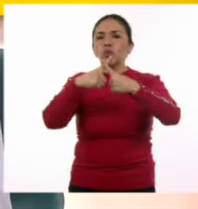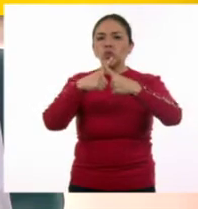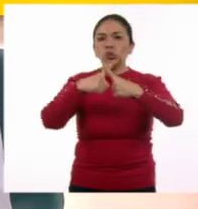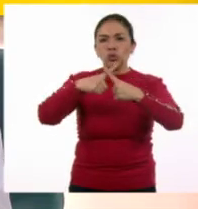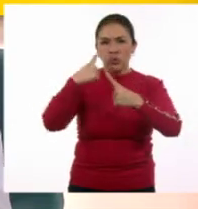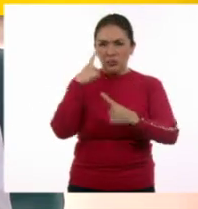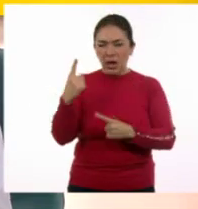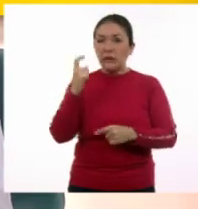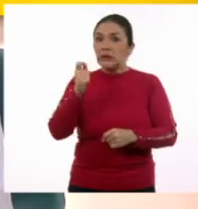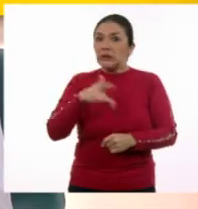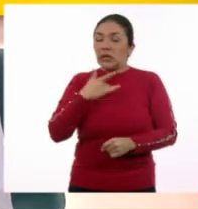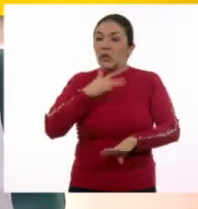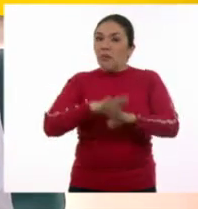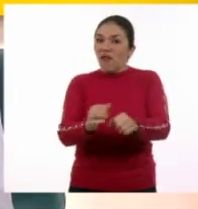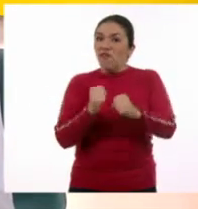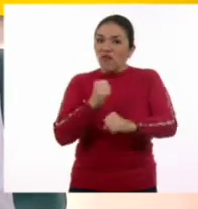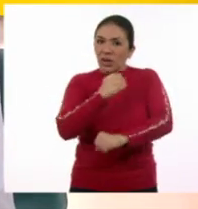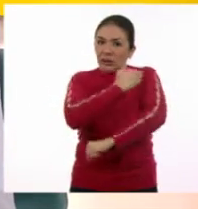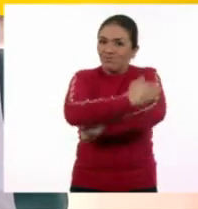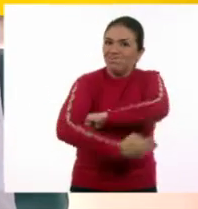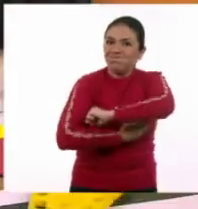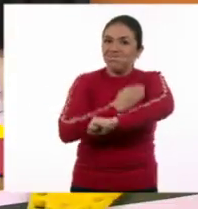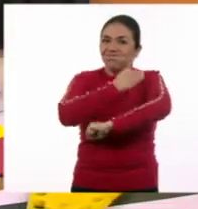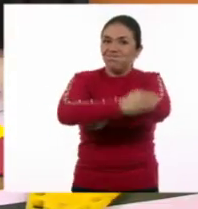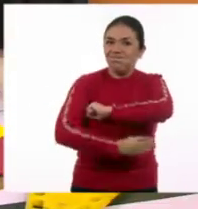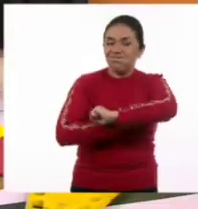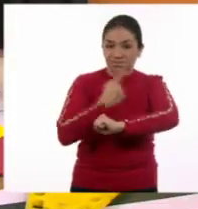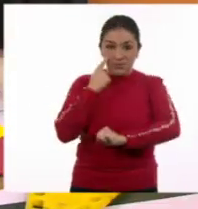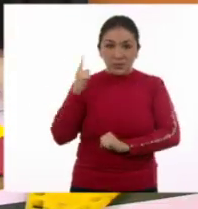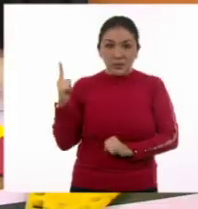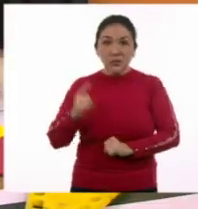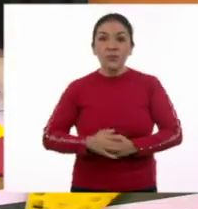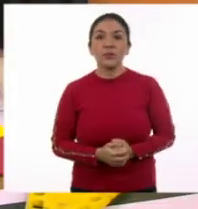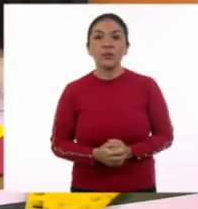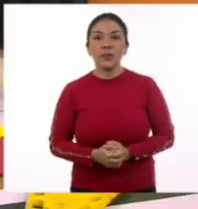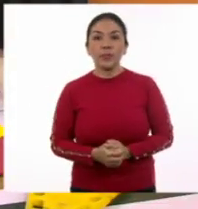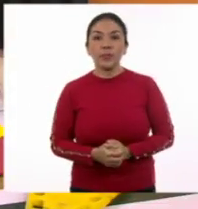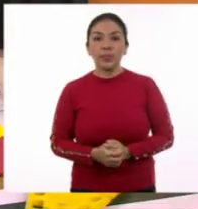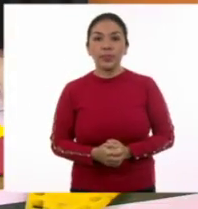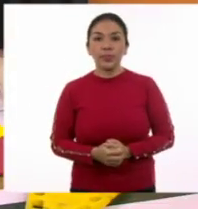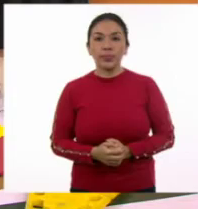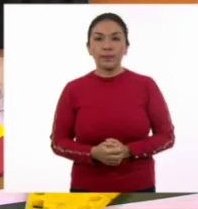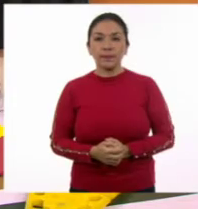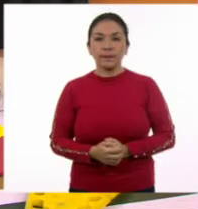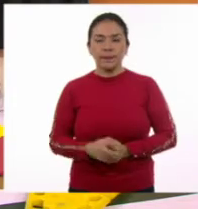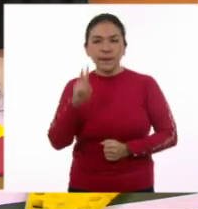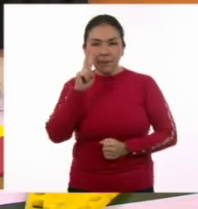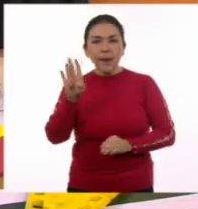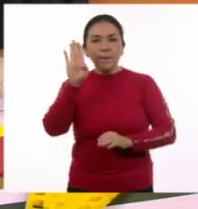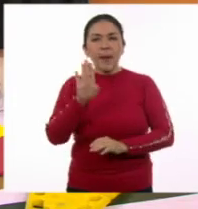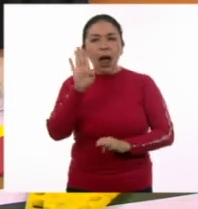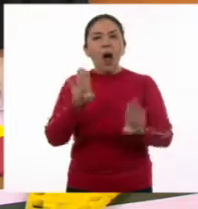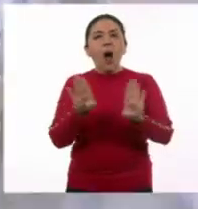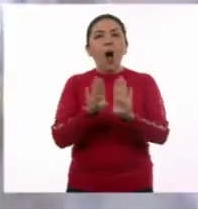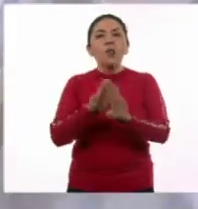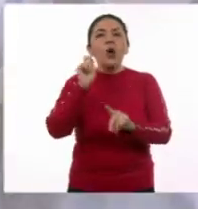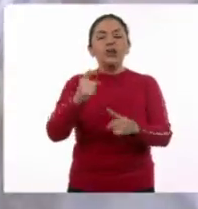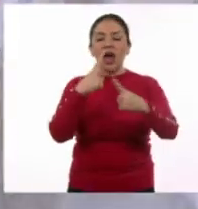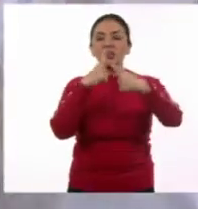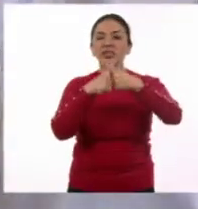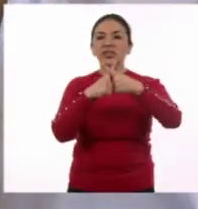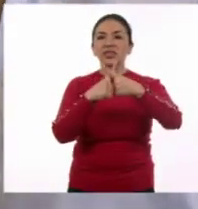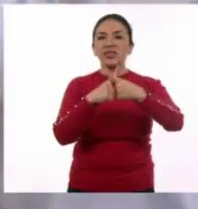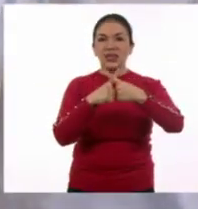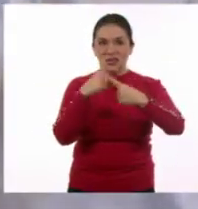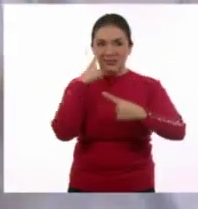a ejercer un poco más de presión aquí vamos a ver y va a ir quedando como en forma d es